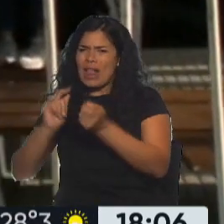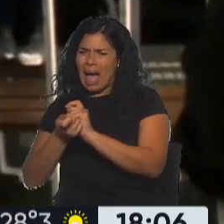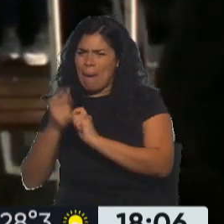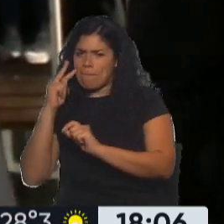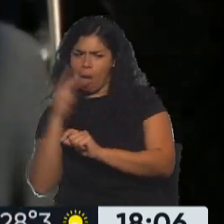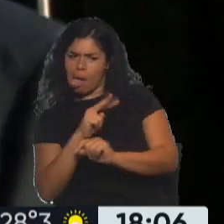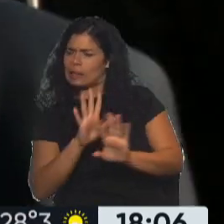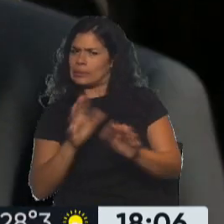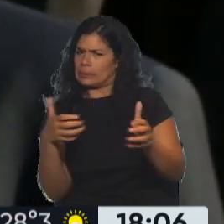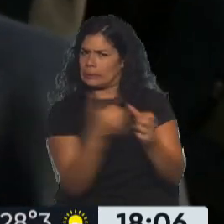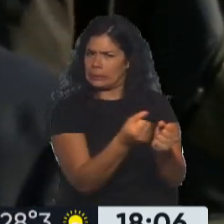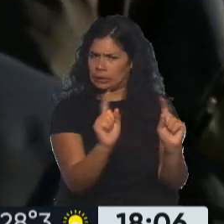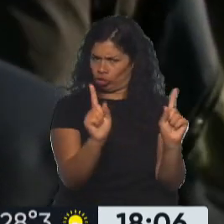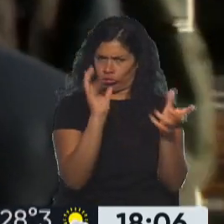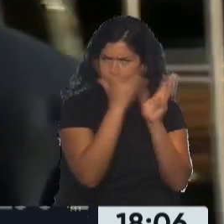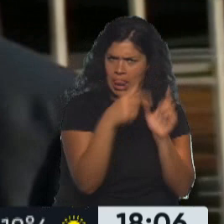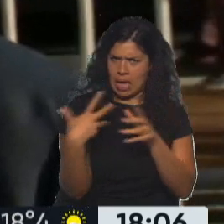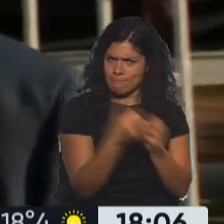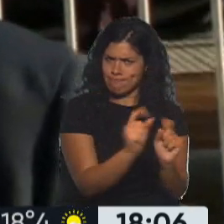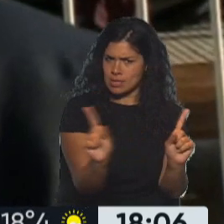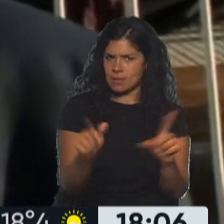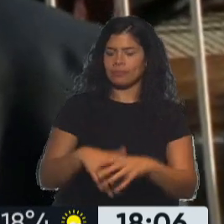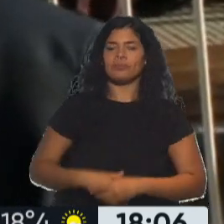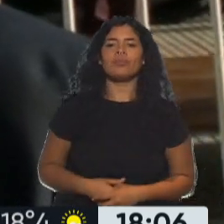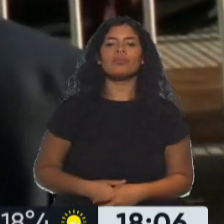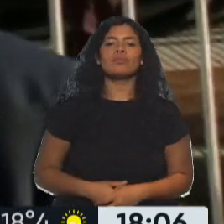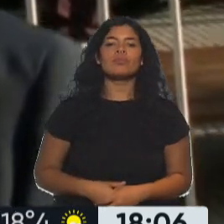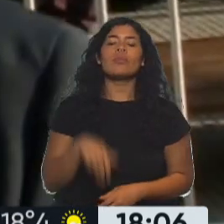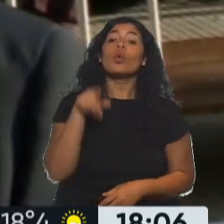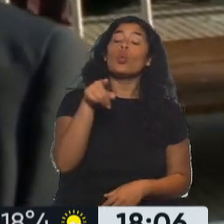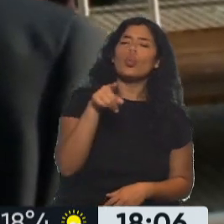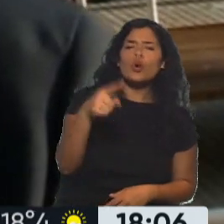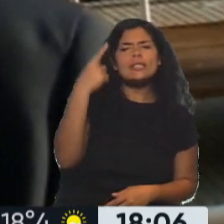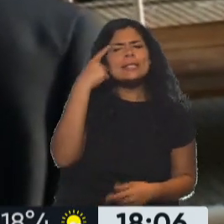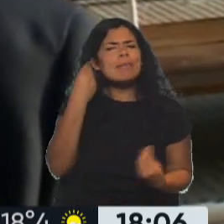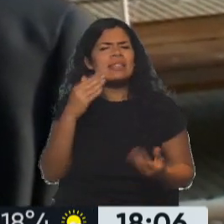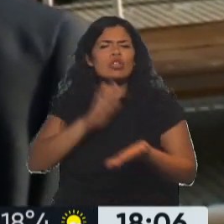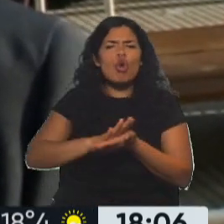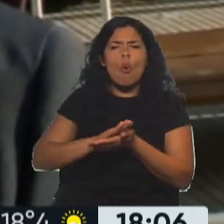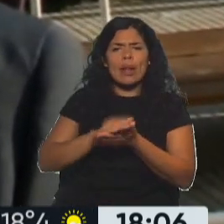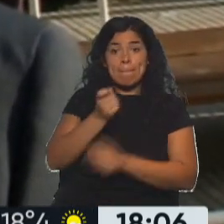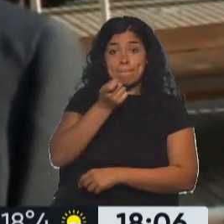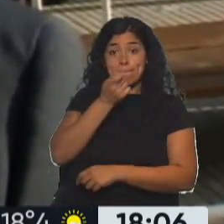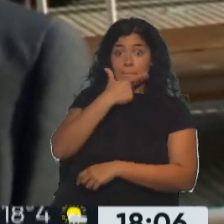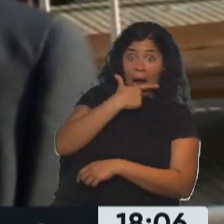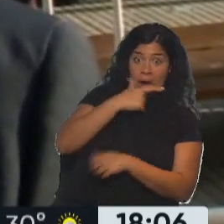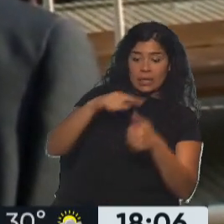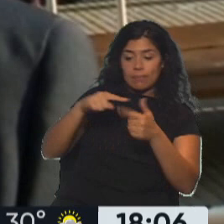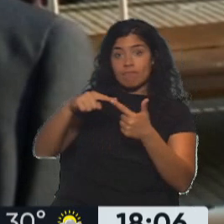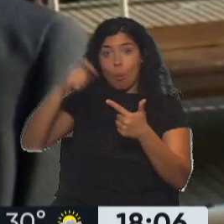vuelta, ¿no? Frente a eso, ¿cómo evaluás la decisión que tomó Macri, que tomó Patricia